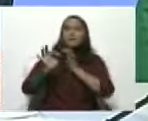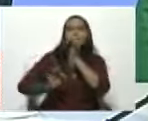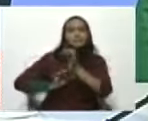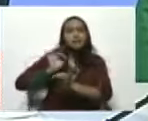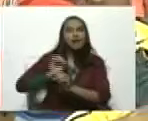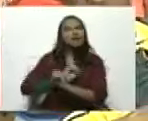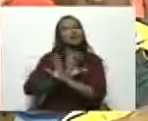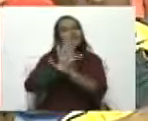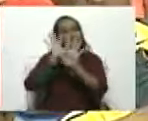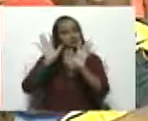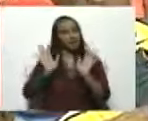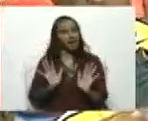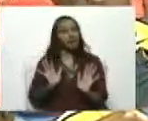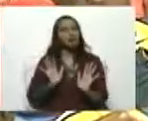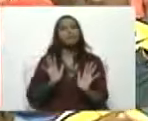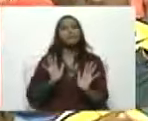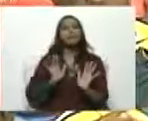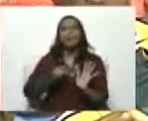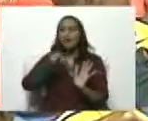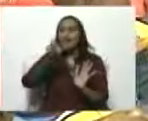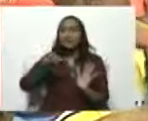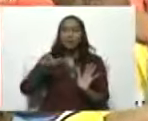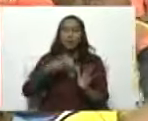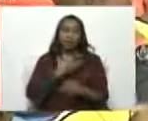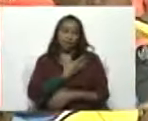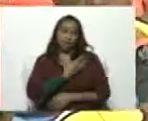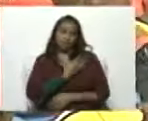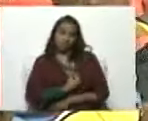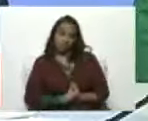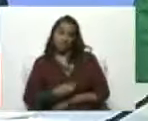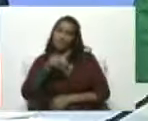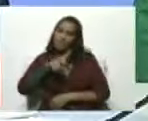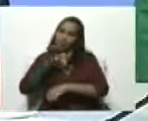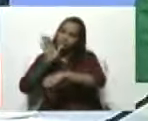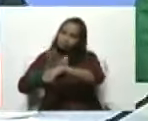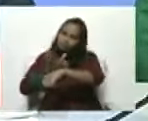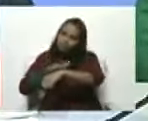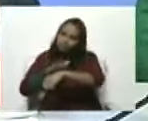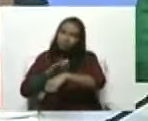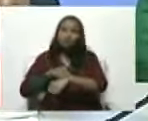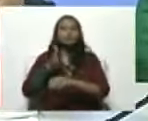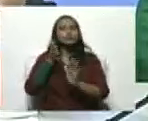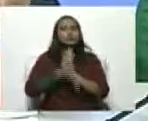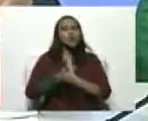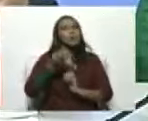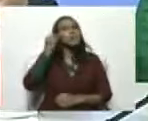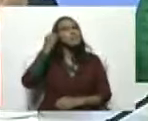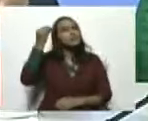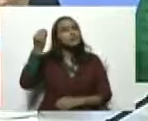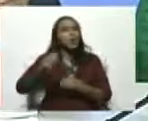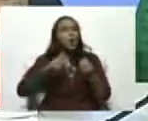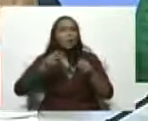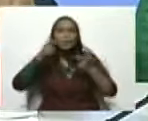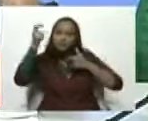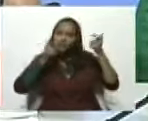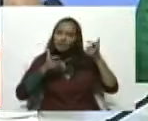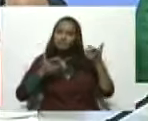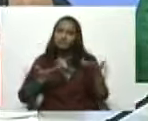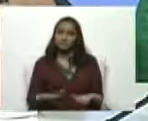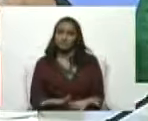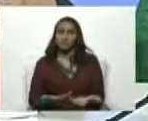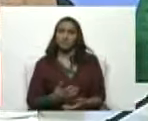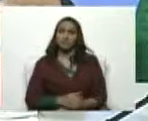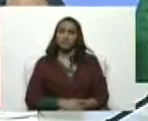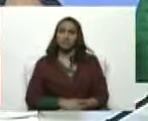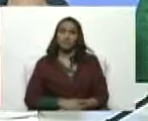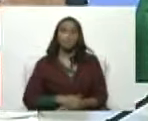Para llamar a la gente que esté descontenta. Para ir más allá del chavismo. Por eso tenemos ahora 13